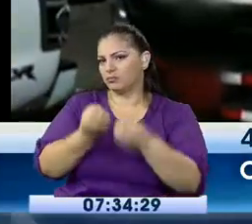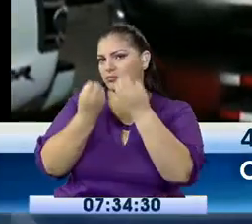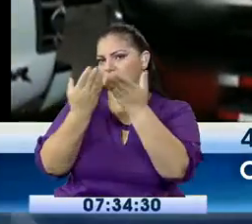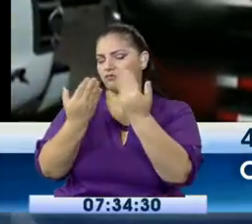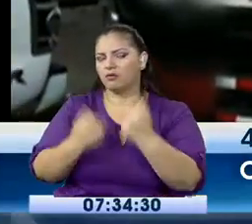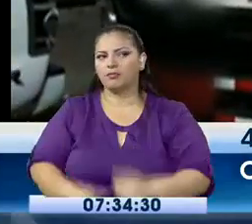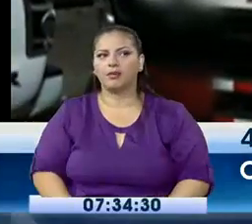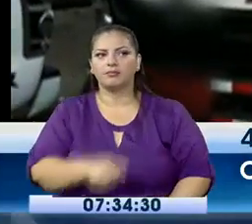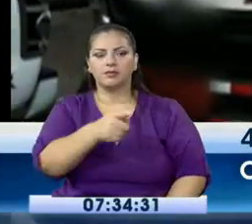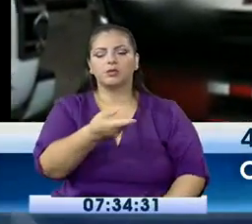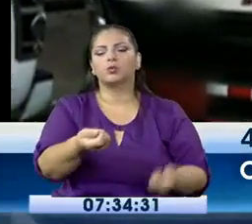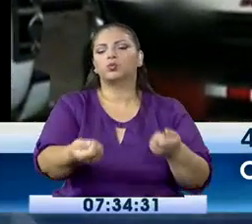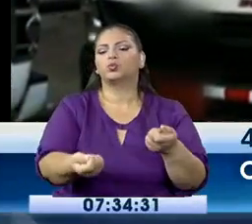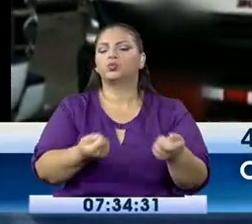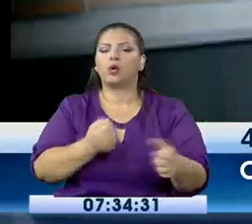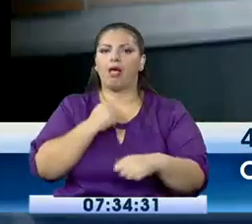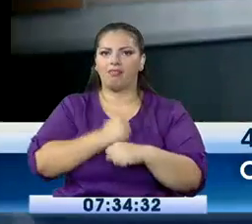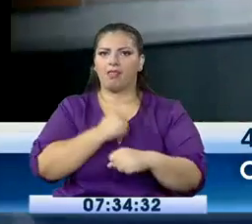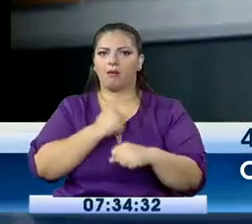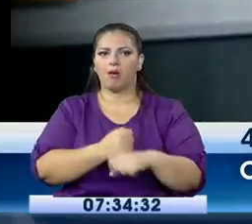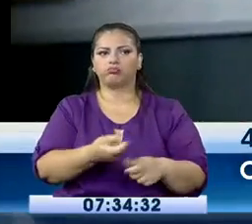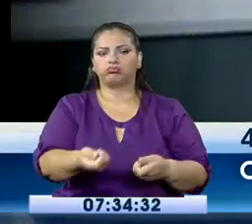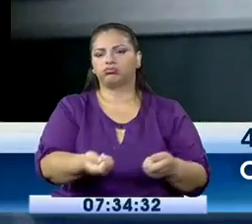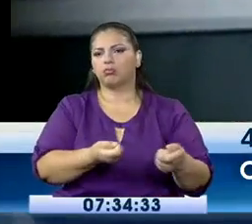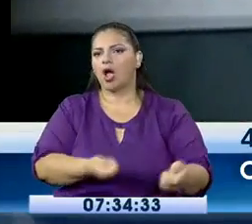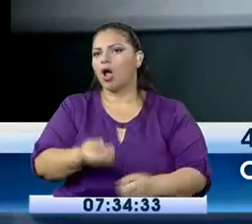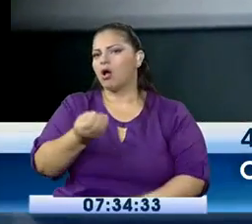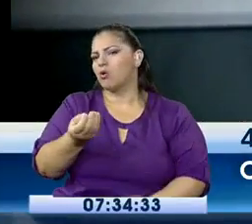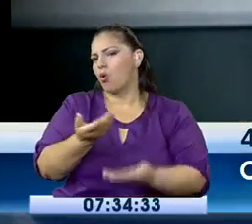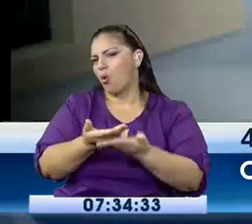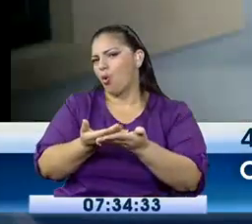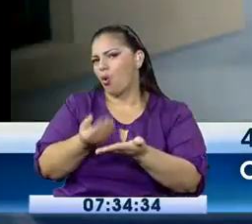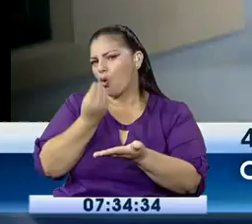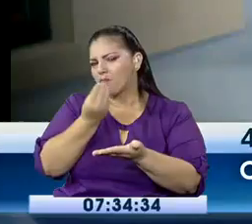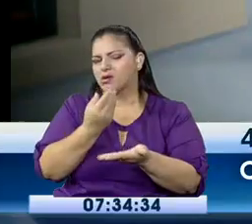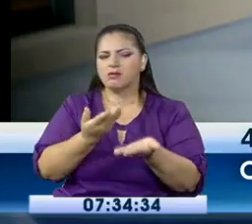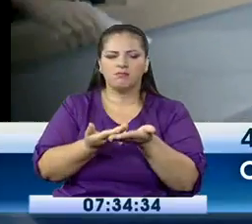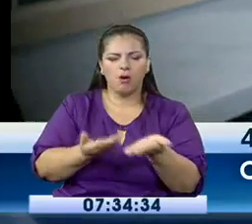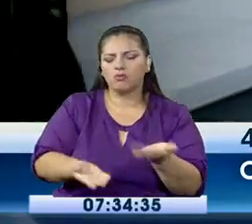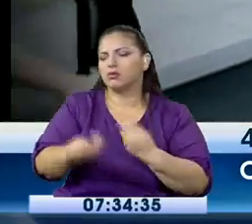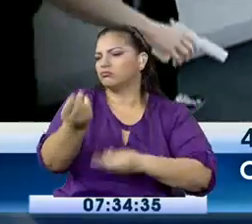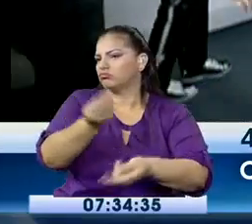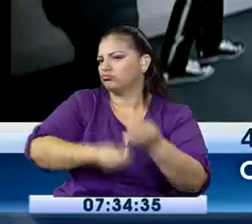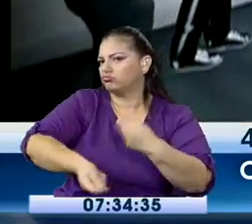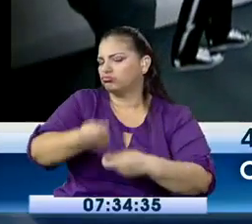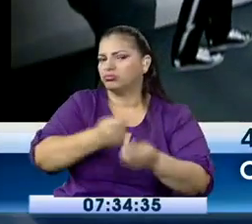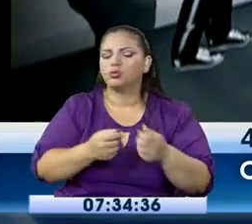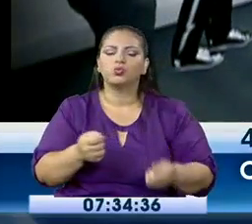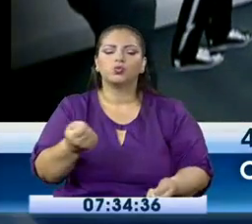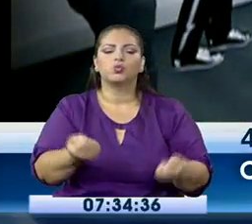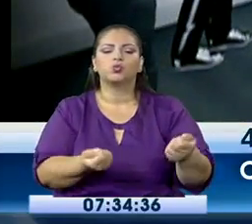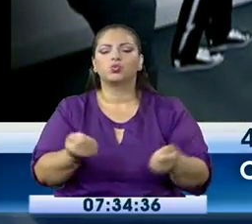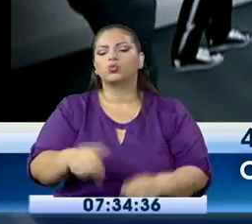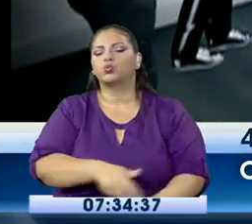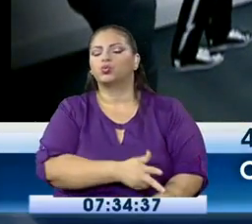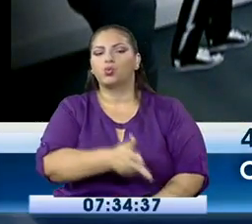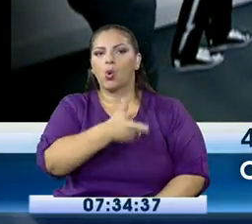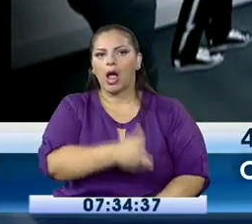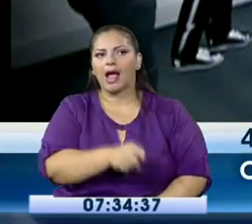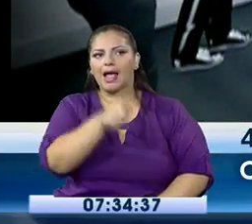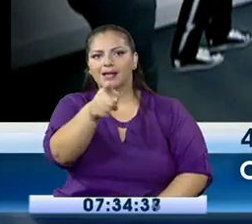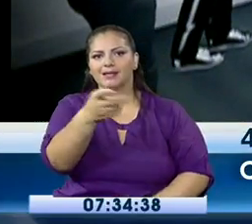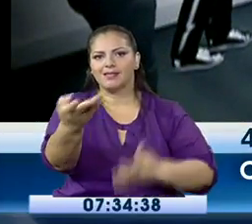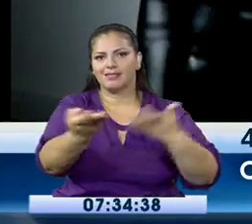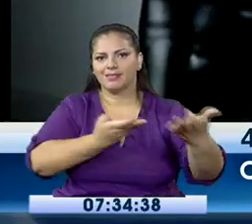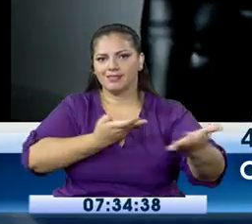productos alimenticios, tres sujetos lo sorprendieron para robarle el dinero que había cobrado en las tiendas. Eran tres tipos con armas